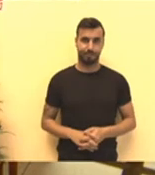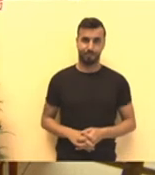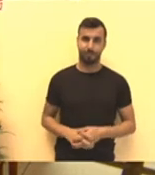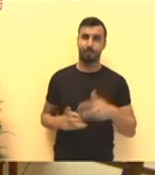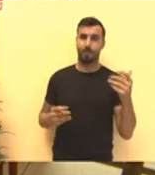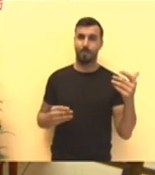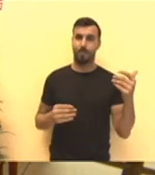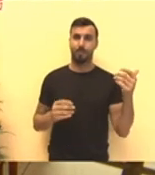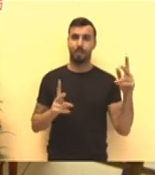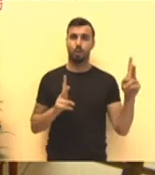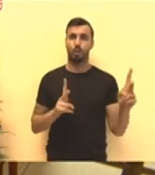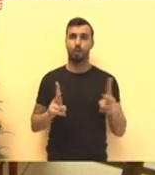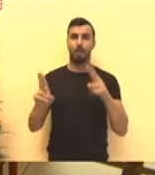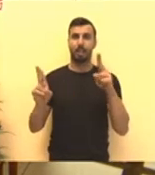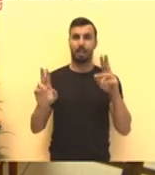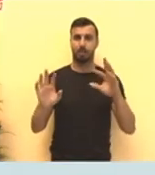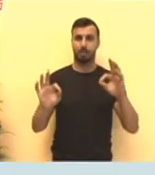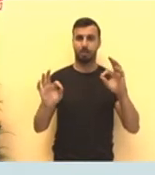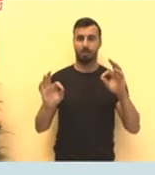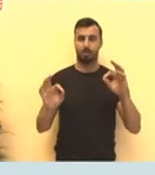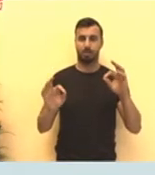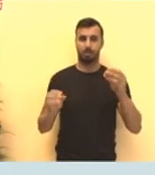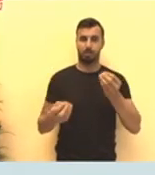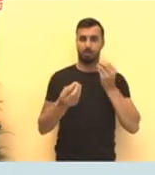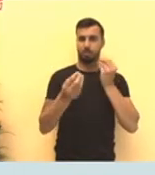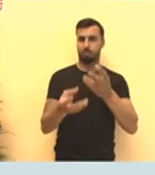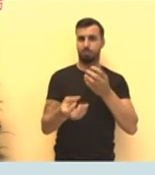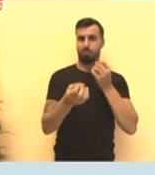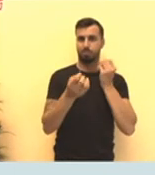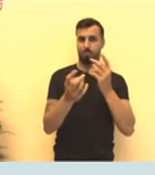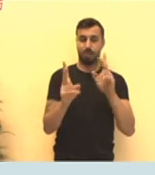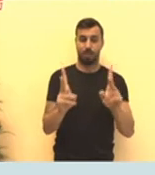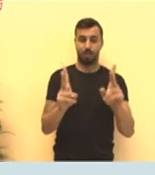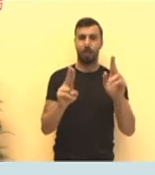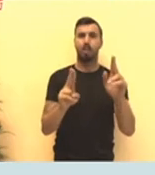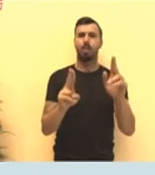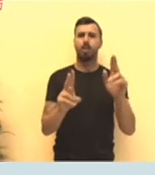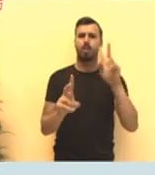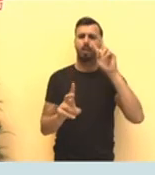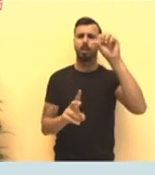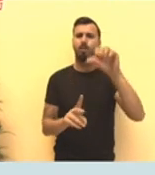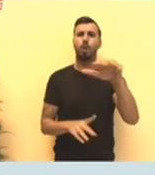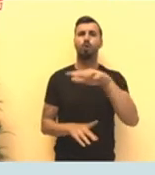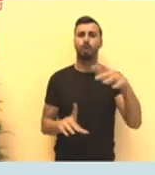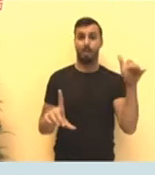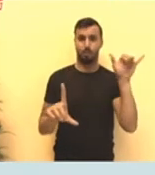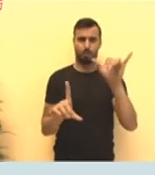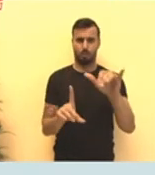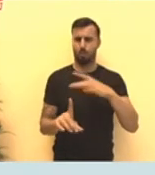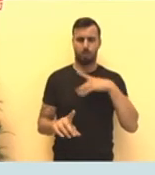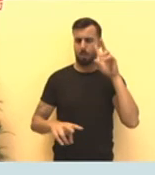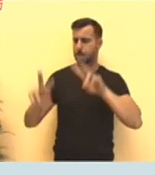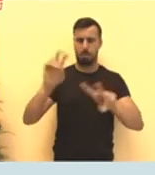Bueno, esto es el documental. Esto es una parte del documental que les puse antes. Esto está en YouTube, lo pueden buscar sin